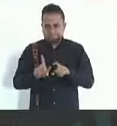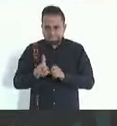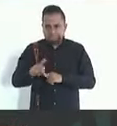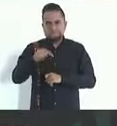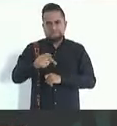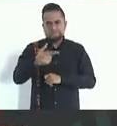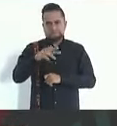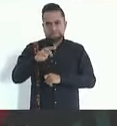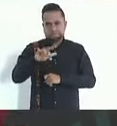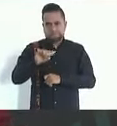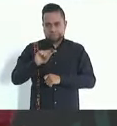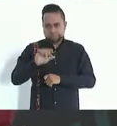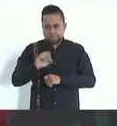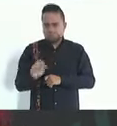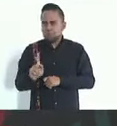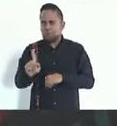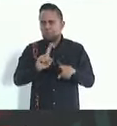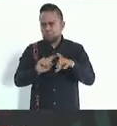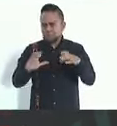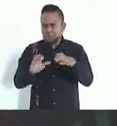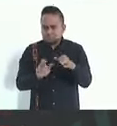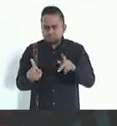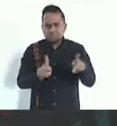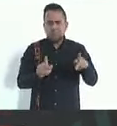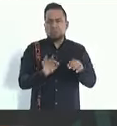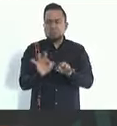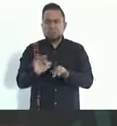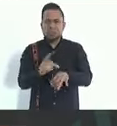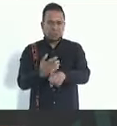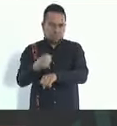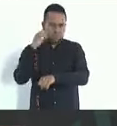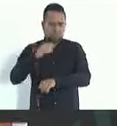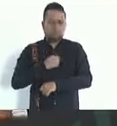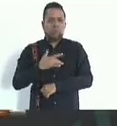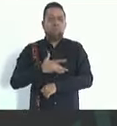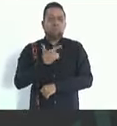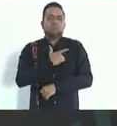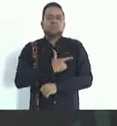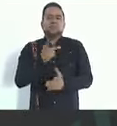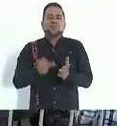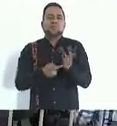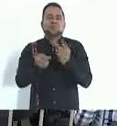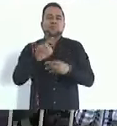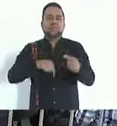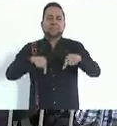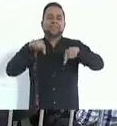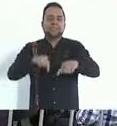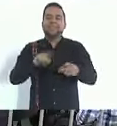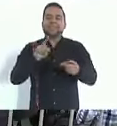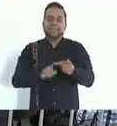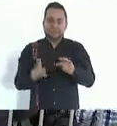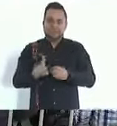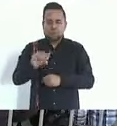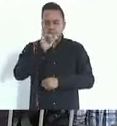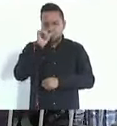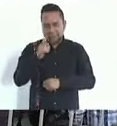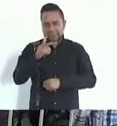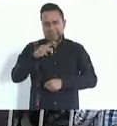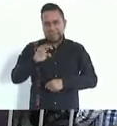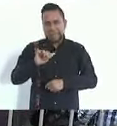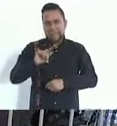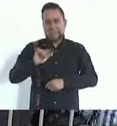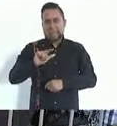comunidades de Oaxaca, me da mucho gusto estar de nuevo aquí en Guelatao,